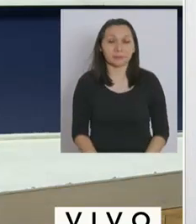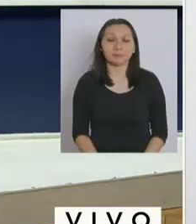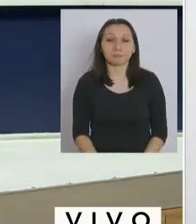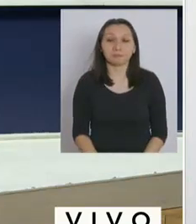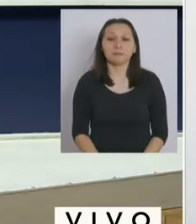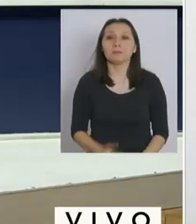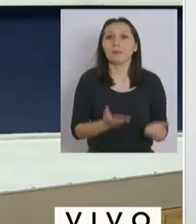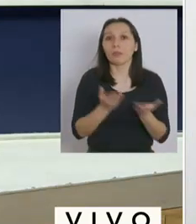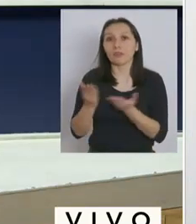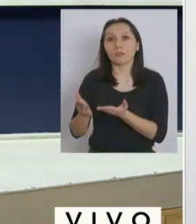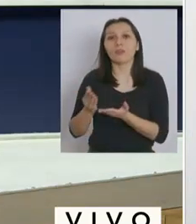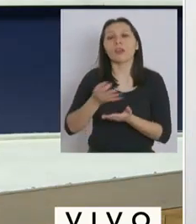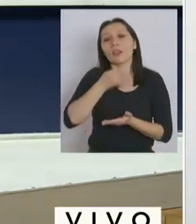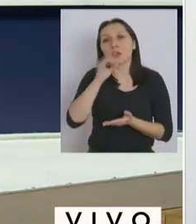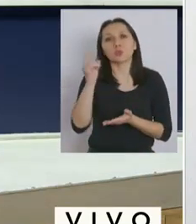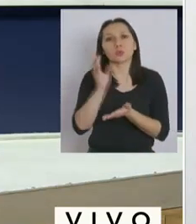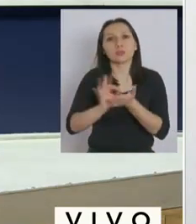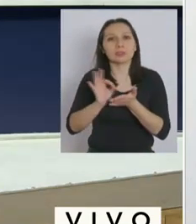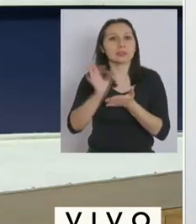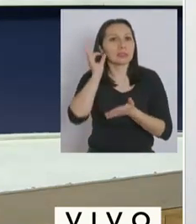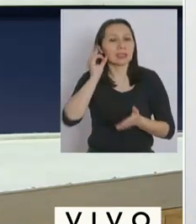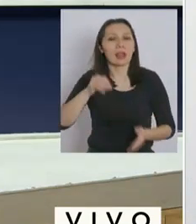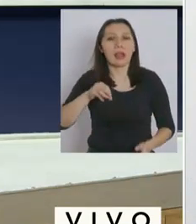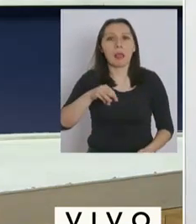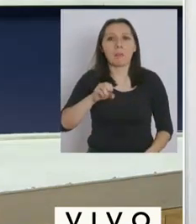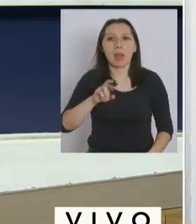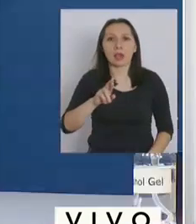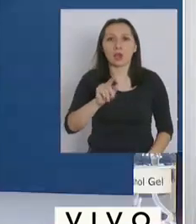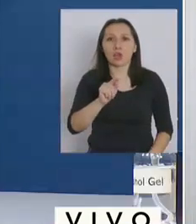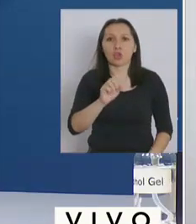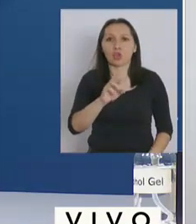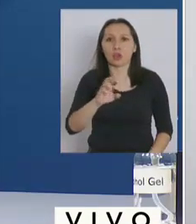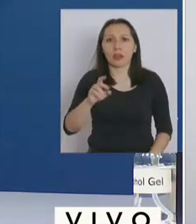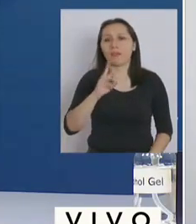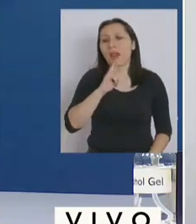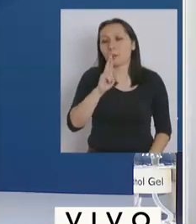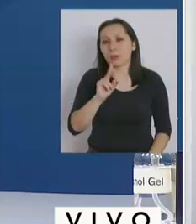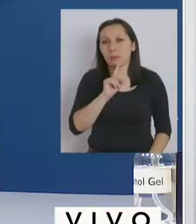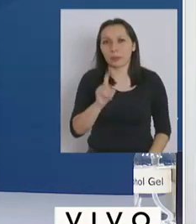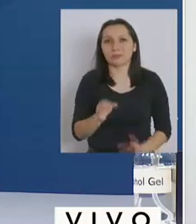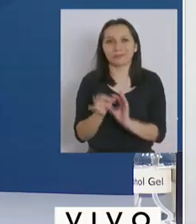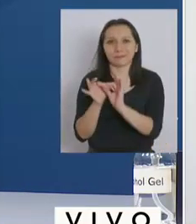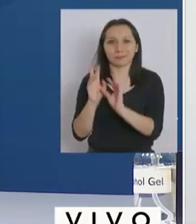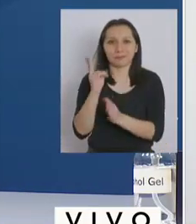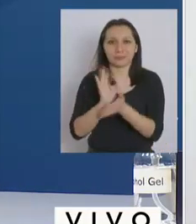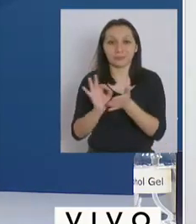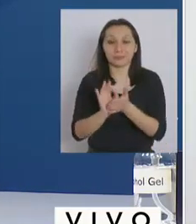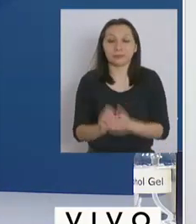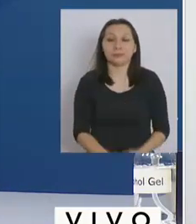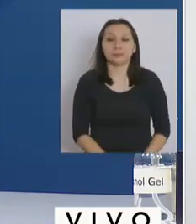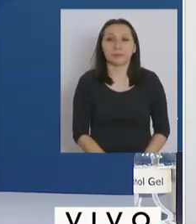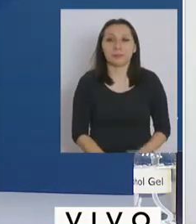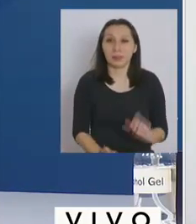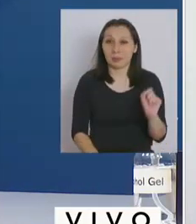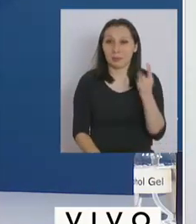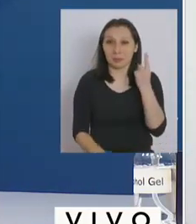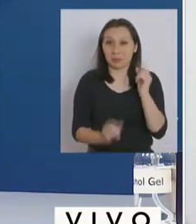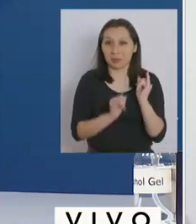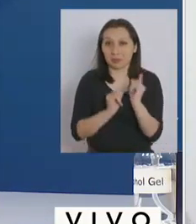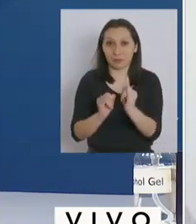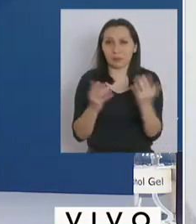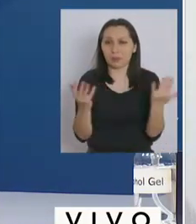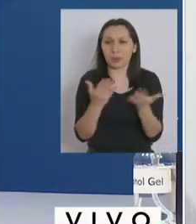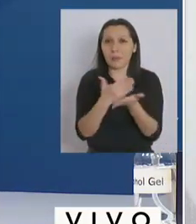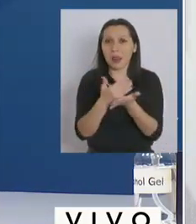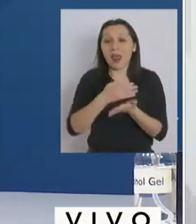dejar a la subsecretaria Katy Martorell que responda a esa pregunta. Gracias, subsecretaria. Bueno, lo primero que hay que señalar es que tanto